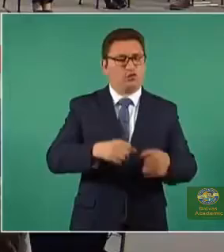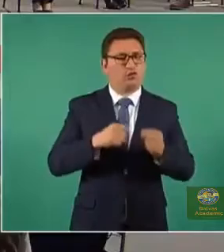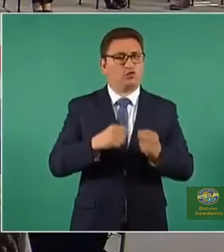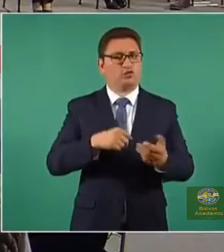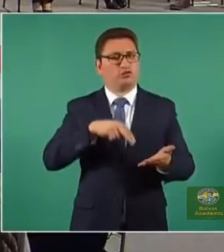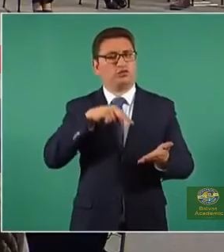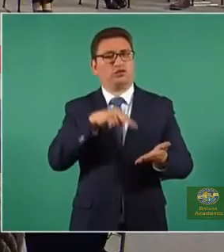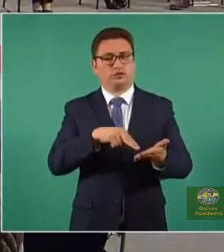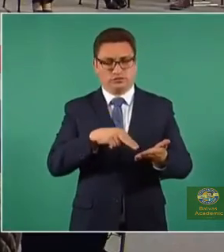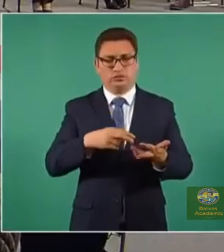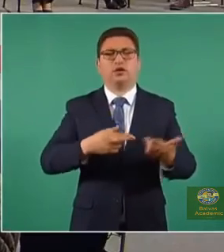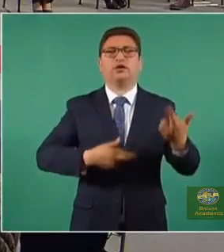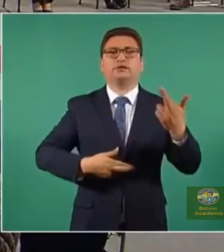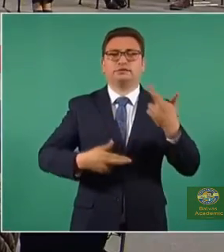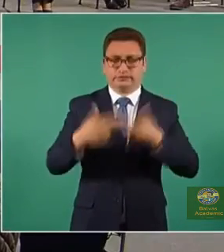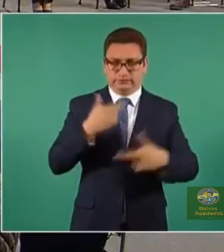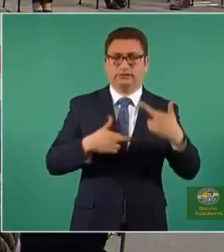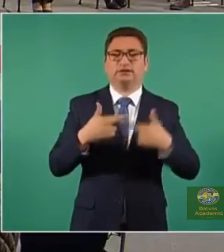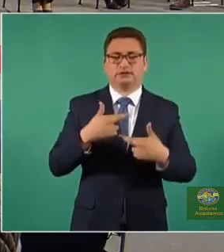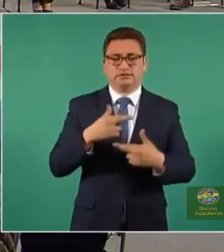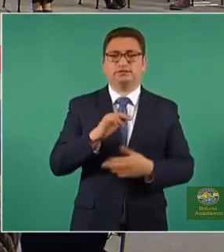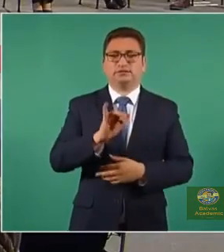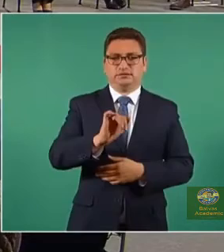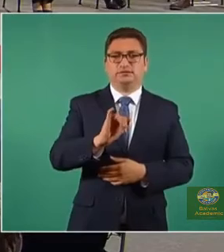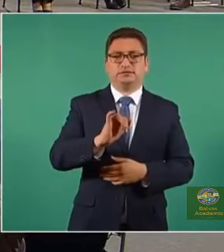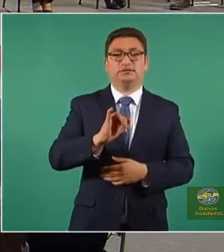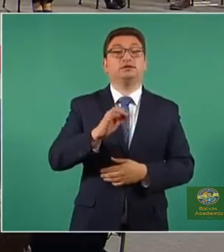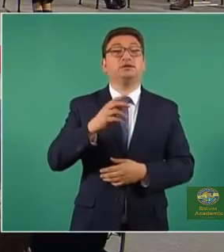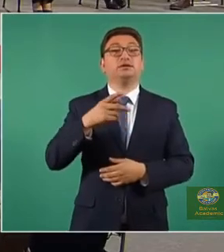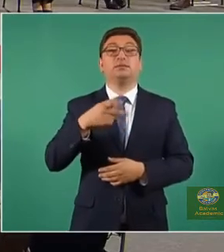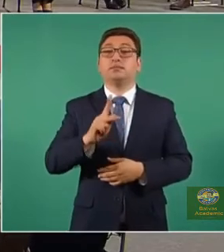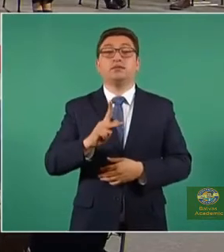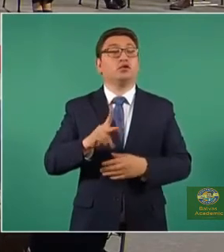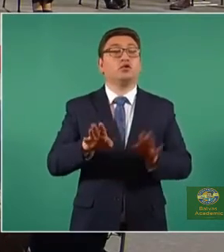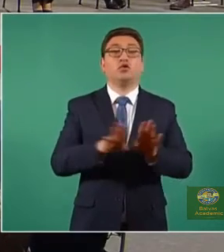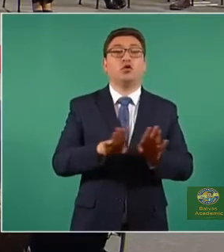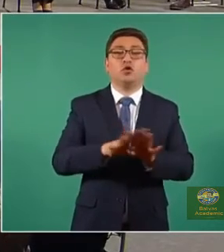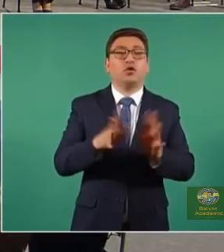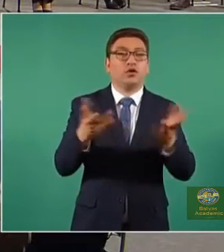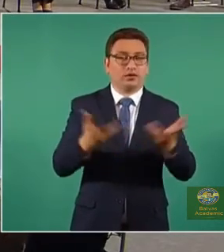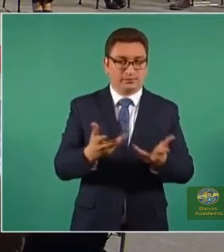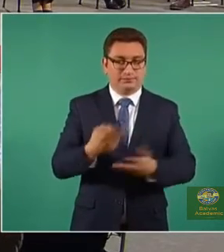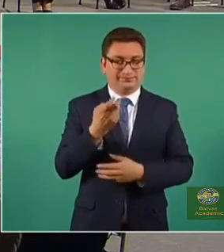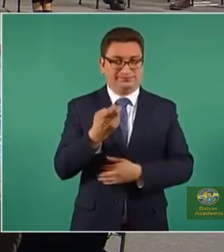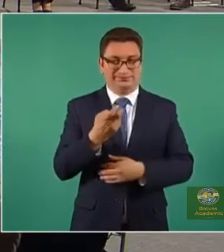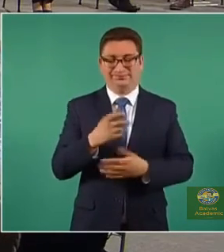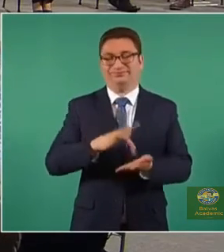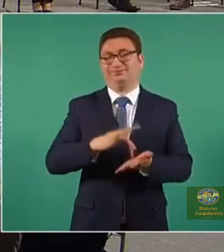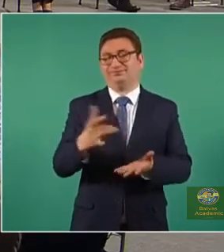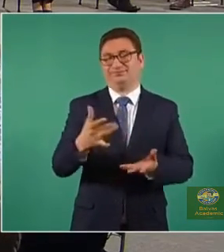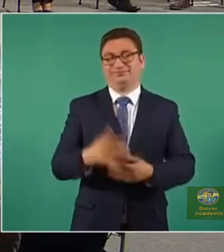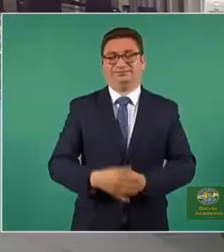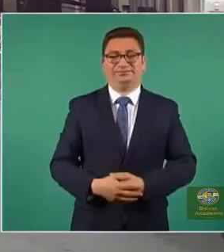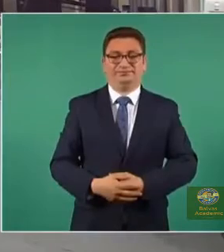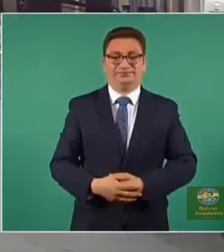sé, hay que regresar. Lo que tenemos que hacer es ver cómo regresamos. Muchas gracias.